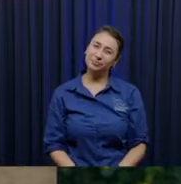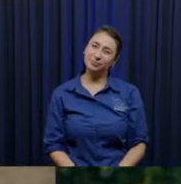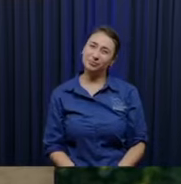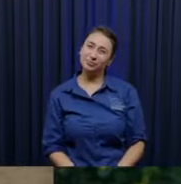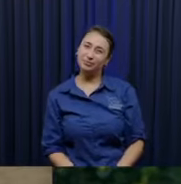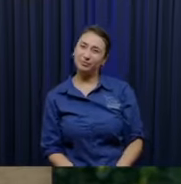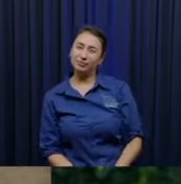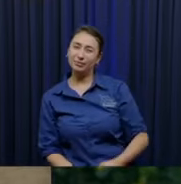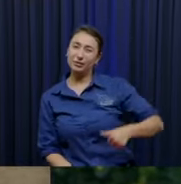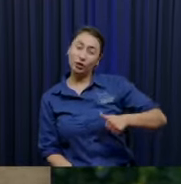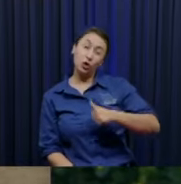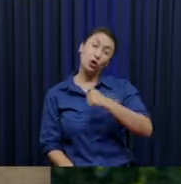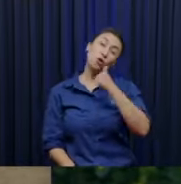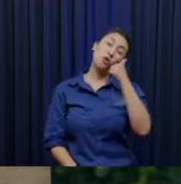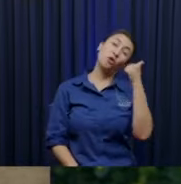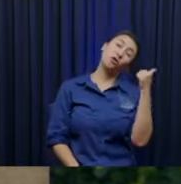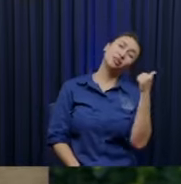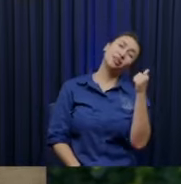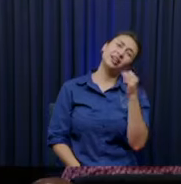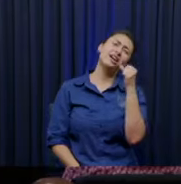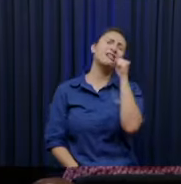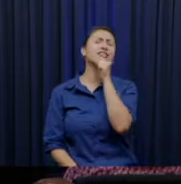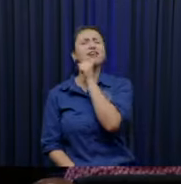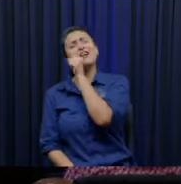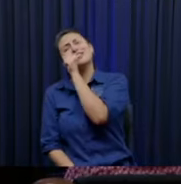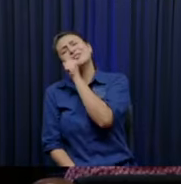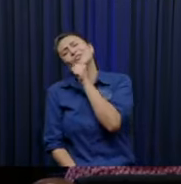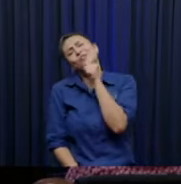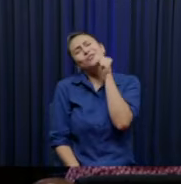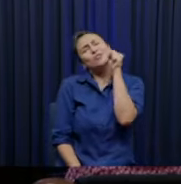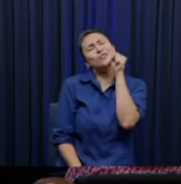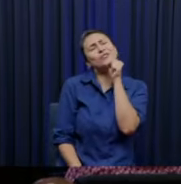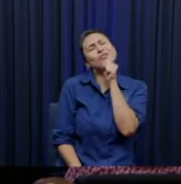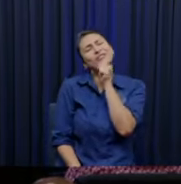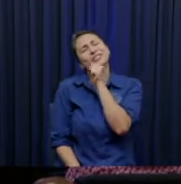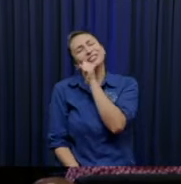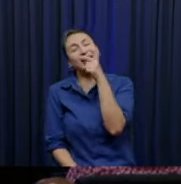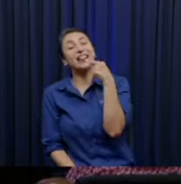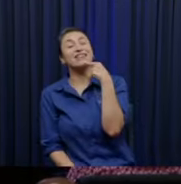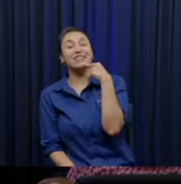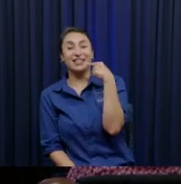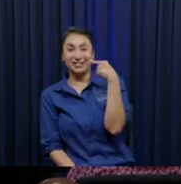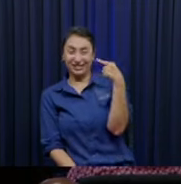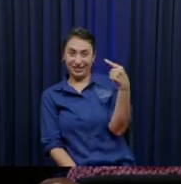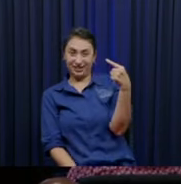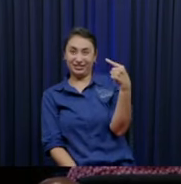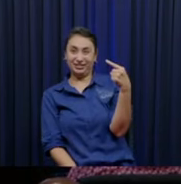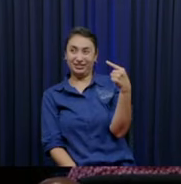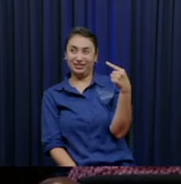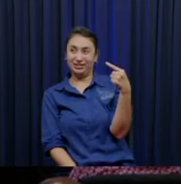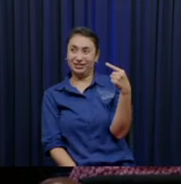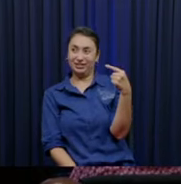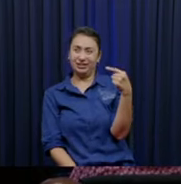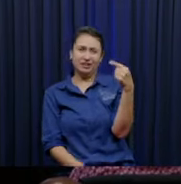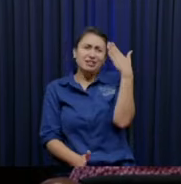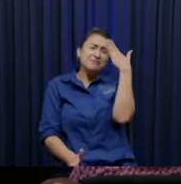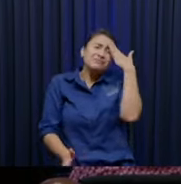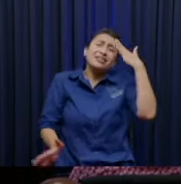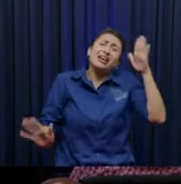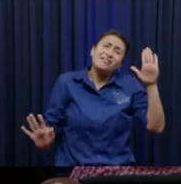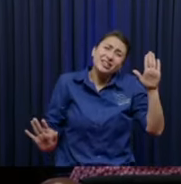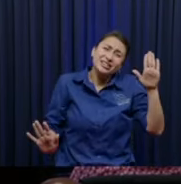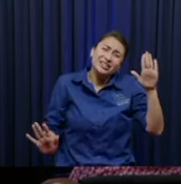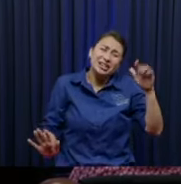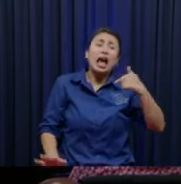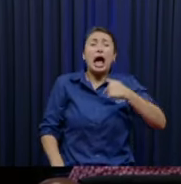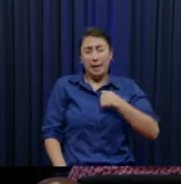Sé que es libre. Pues, a ver, perdonen, hermanos, disculpen. Puede ser que ese sea un gusto musical mío, ¿verdad?